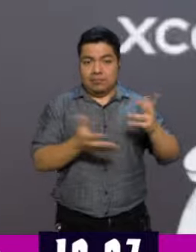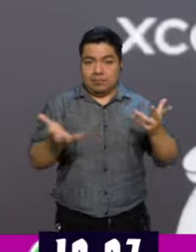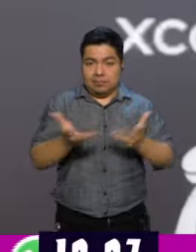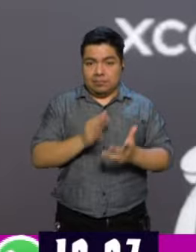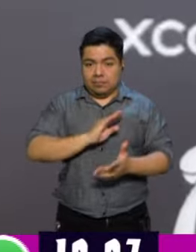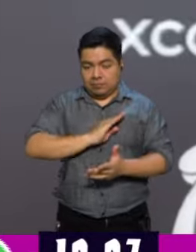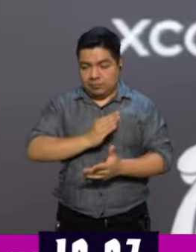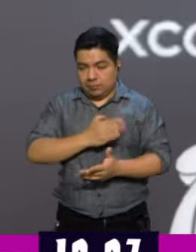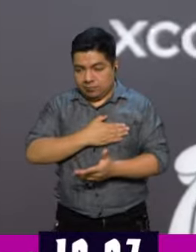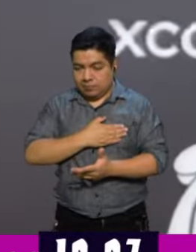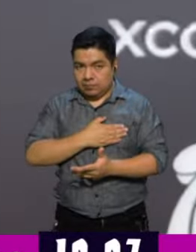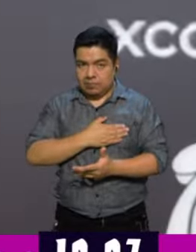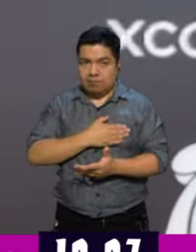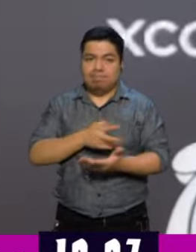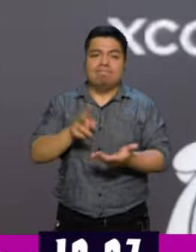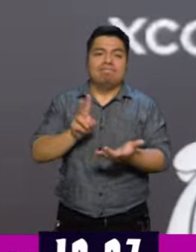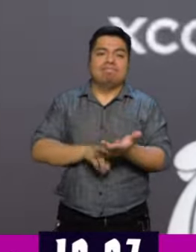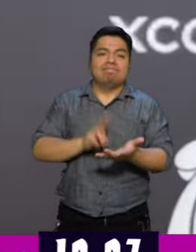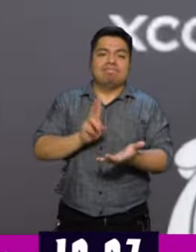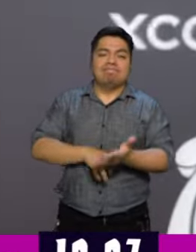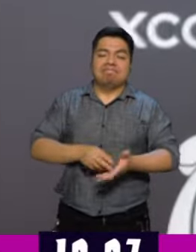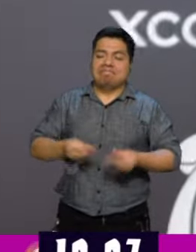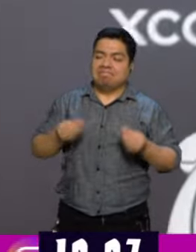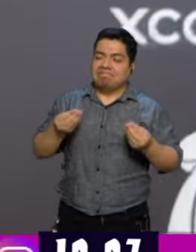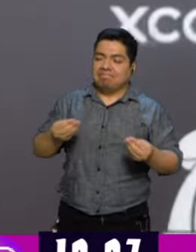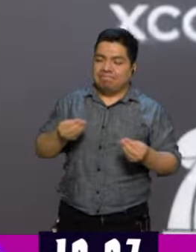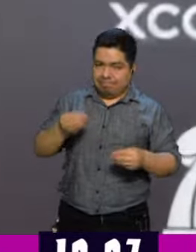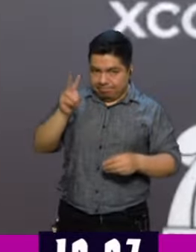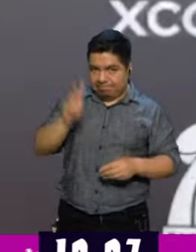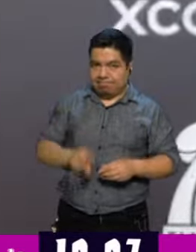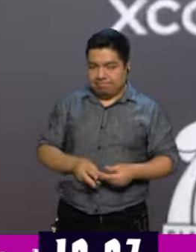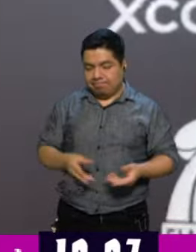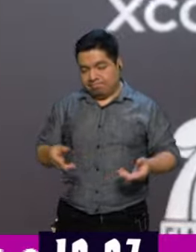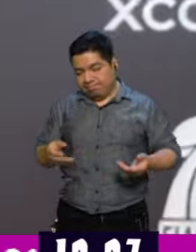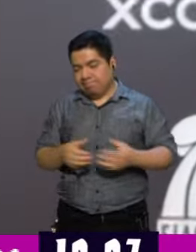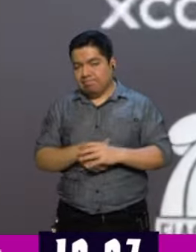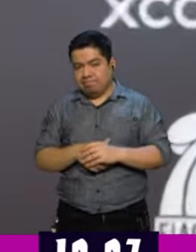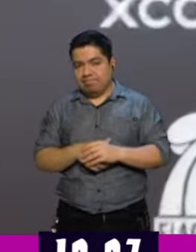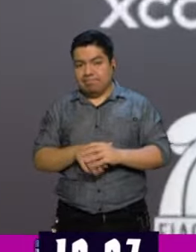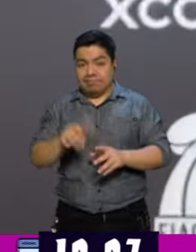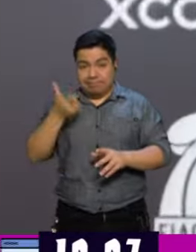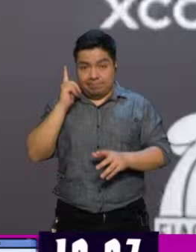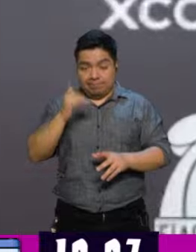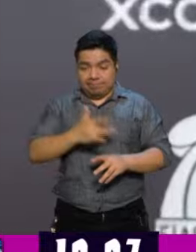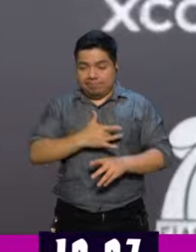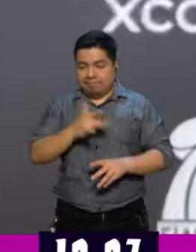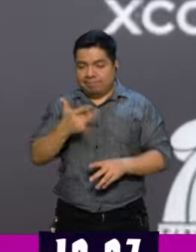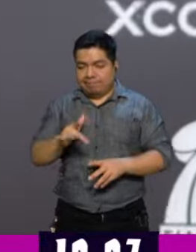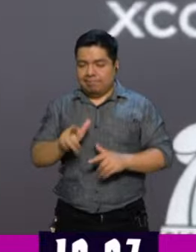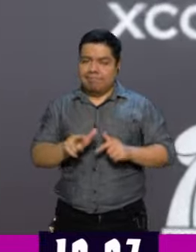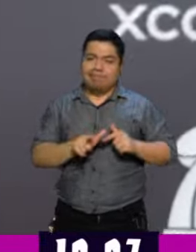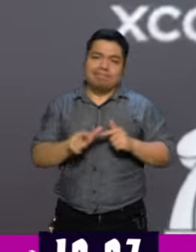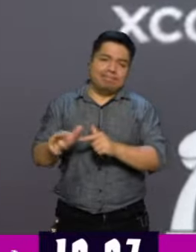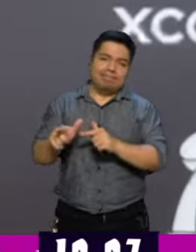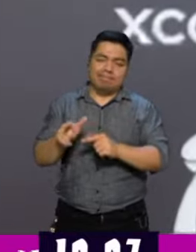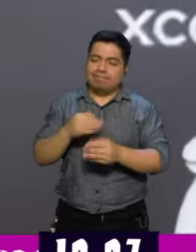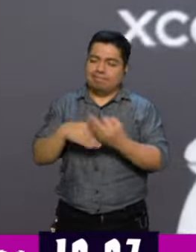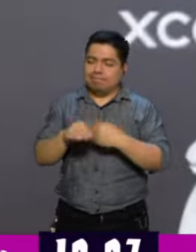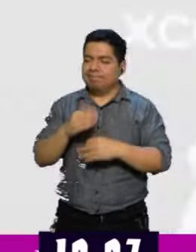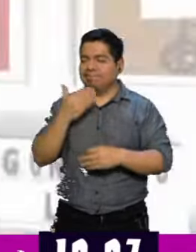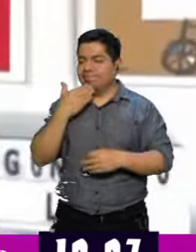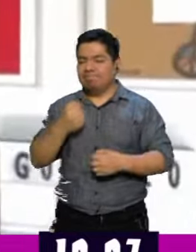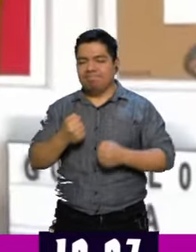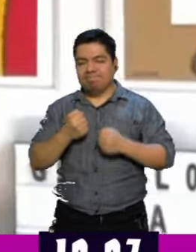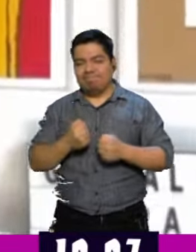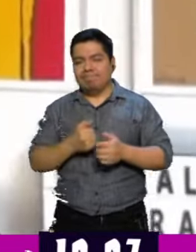España vale muchísimo la pena y pues, se terminen de enamorar y que nosotras terminemos de construir una industria cada vez más